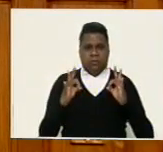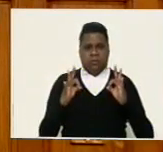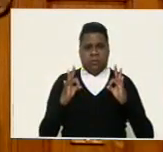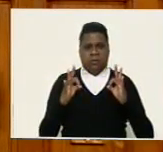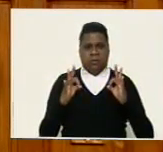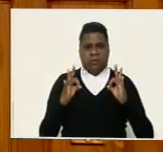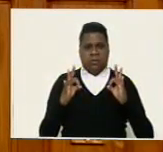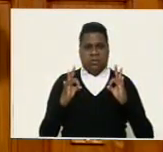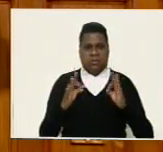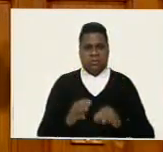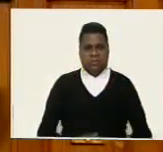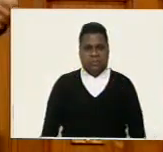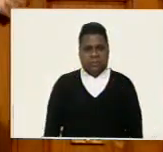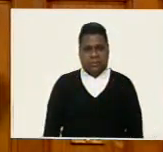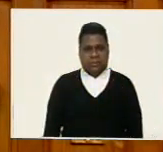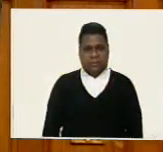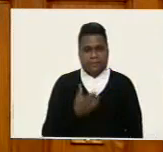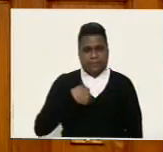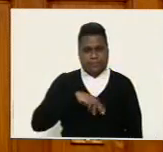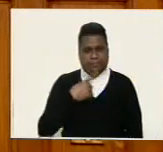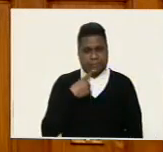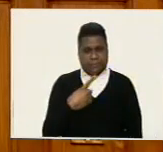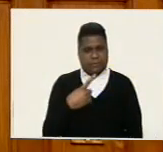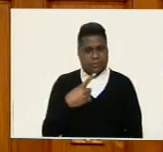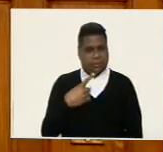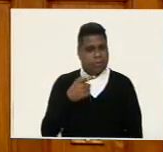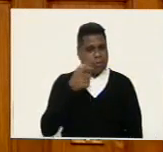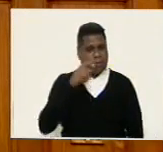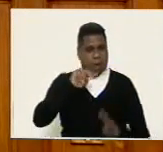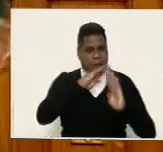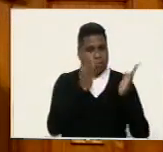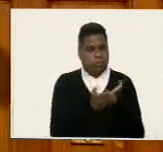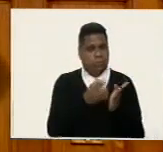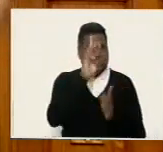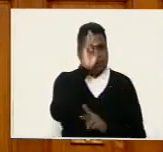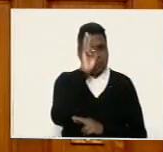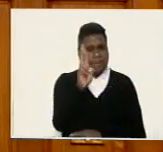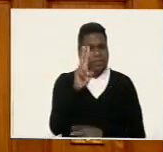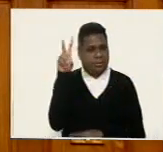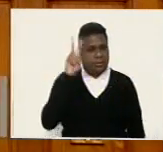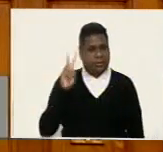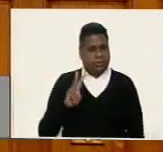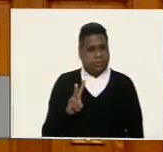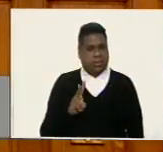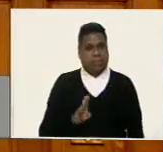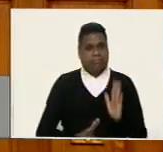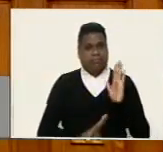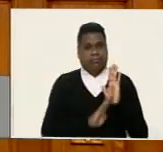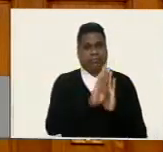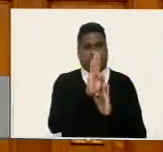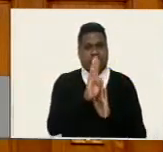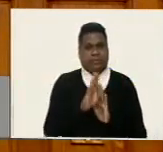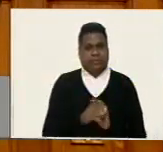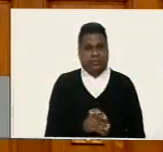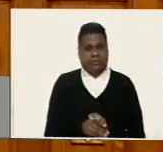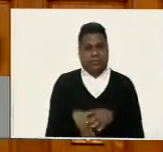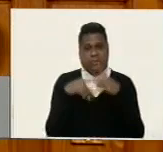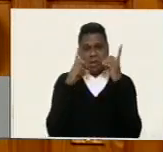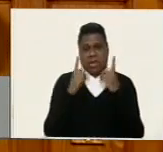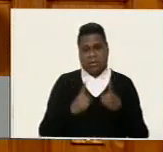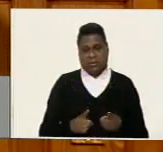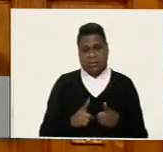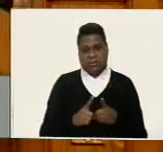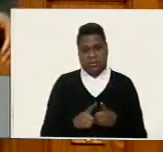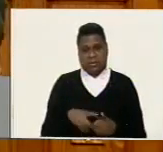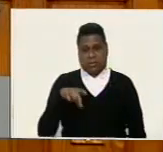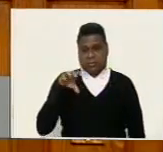le seguimos diciendo al mundo que respeten a Venezuela, que dejen a Venezuela avanzar con las decisiones que toma